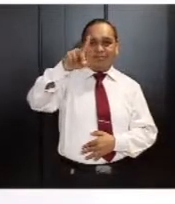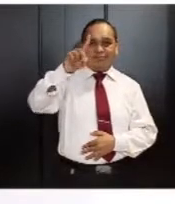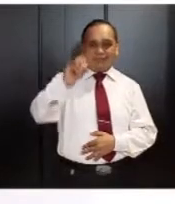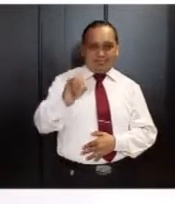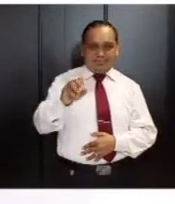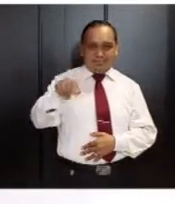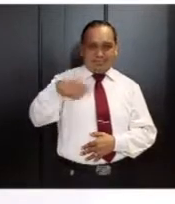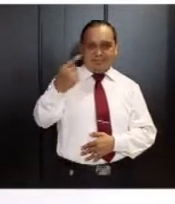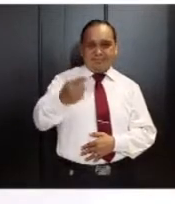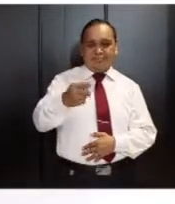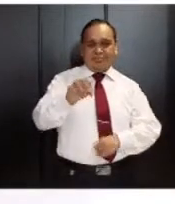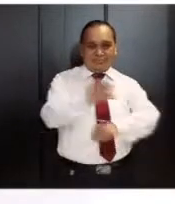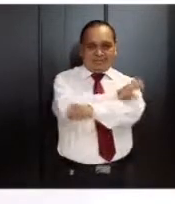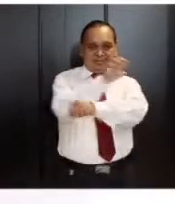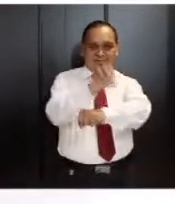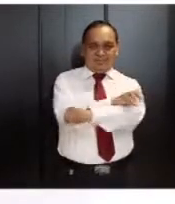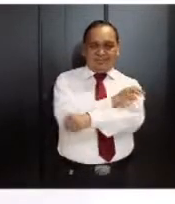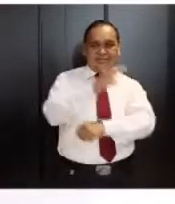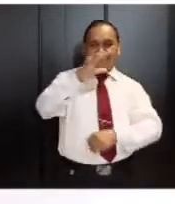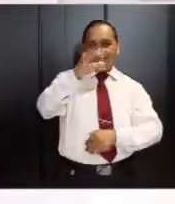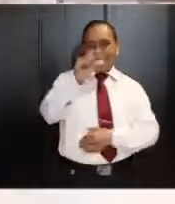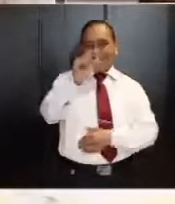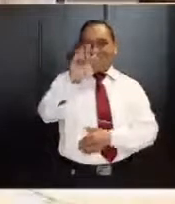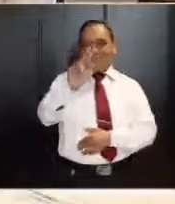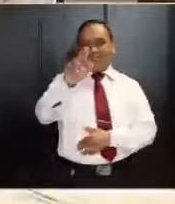de Energía. ¿Cómo estás, Carlitos?